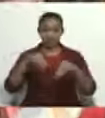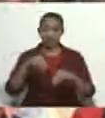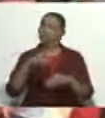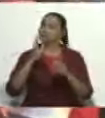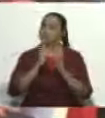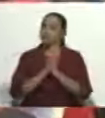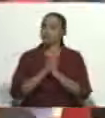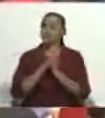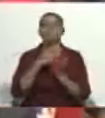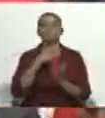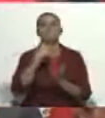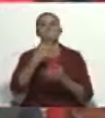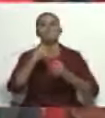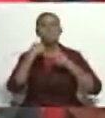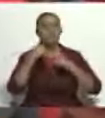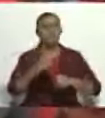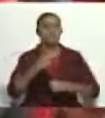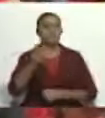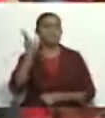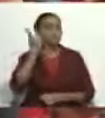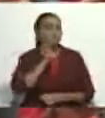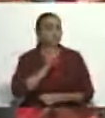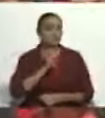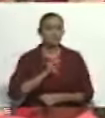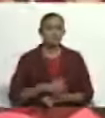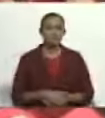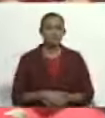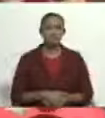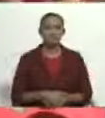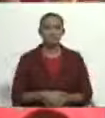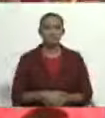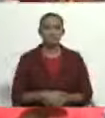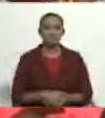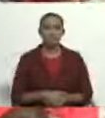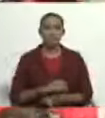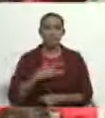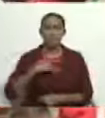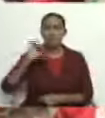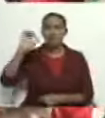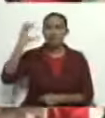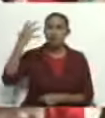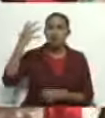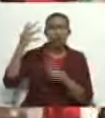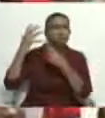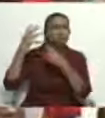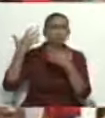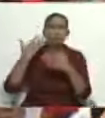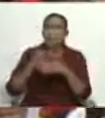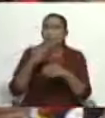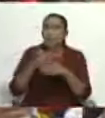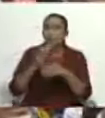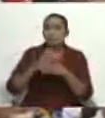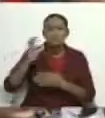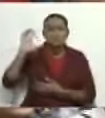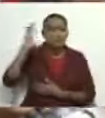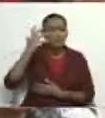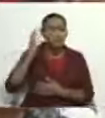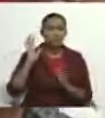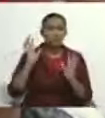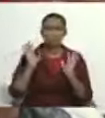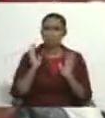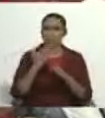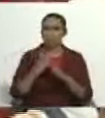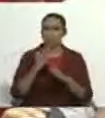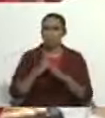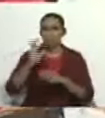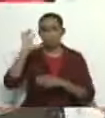escuche. Que se escuche, porque el sol a nosotros no nos hace nada. Eso es otro que... que el sol les pega y les da